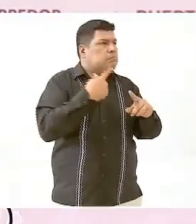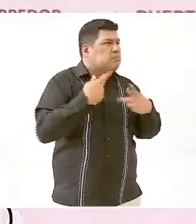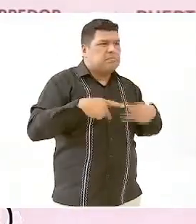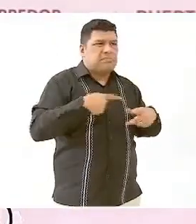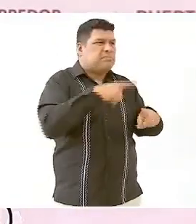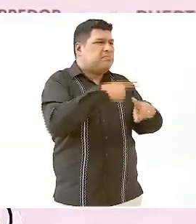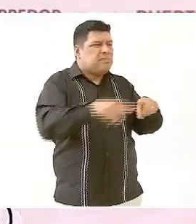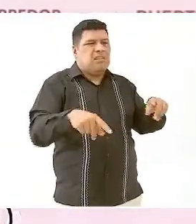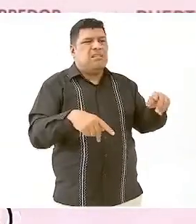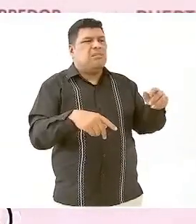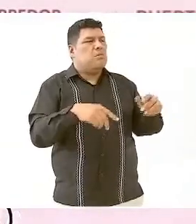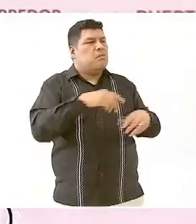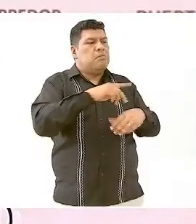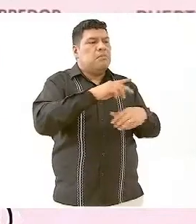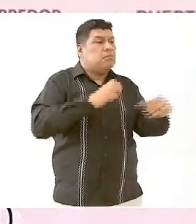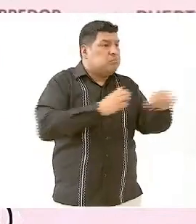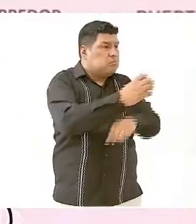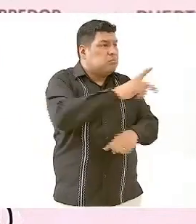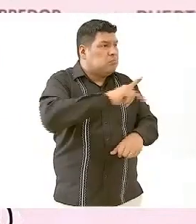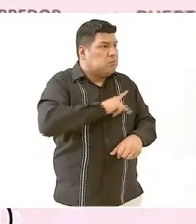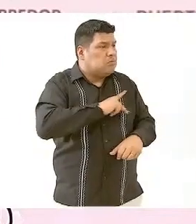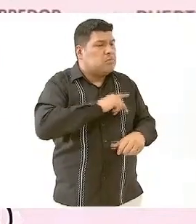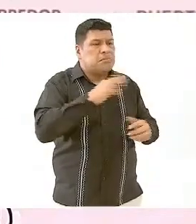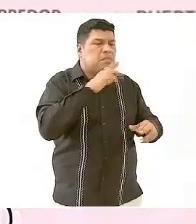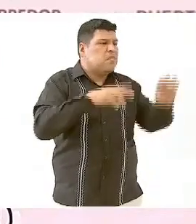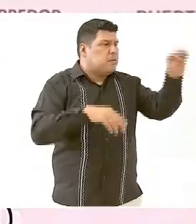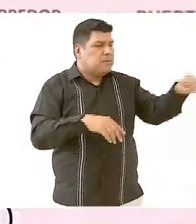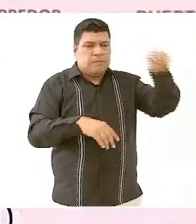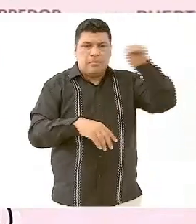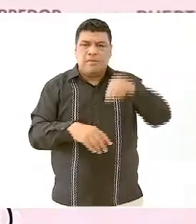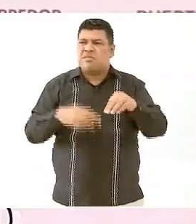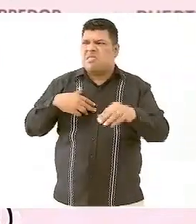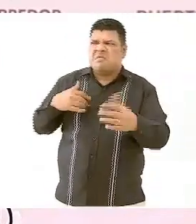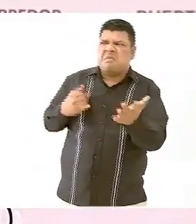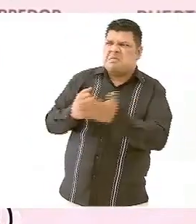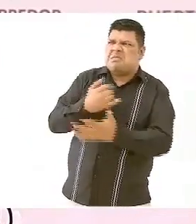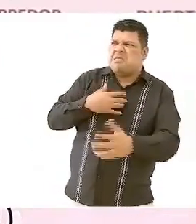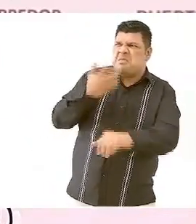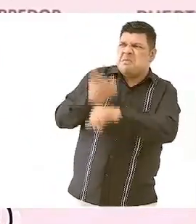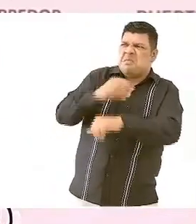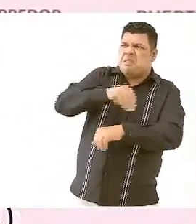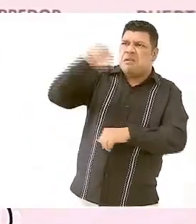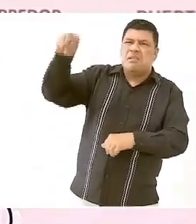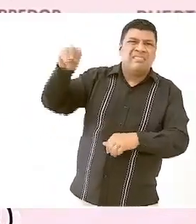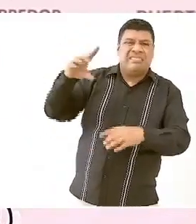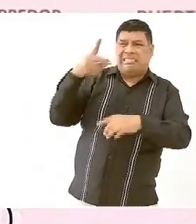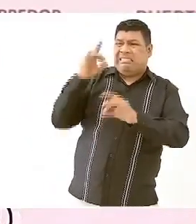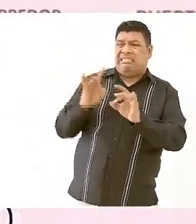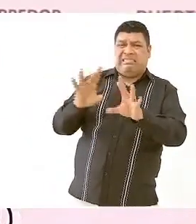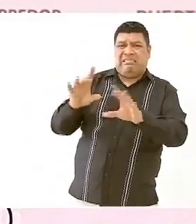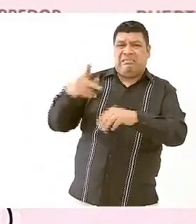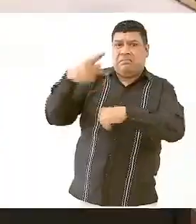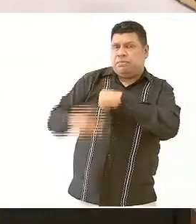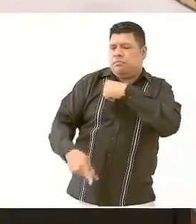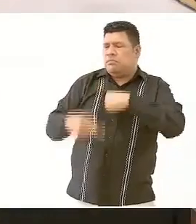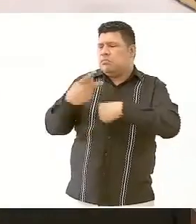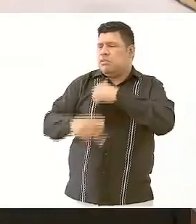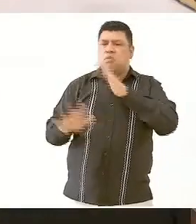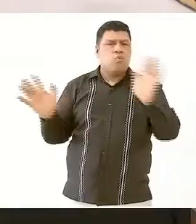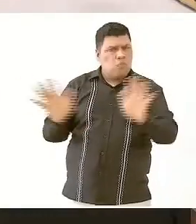vez de apostar a cruzar la frontera y correr todos los